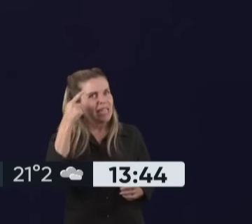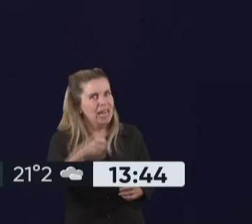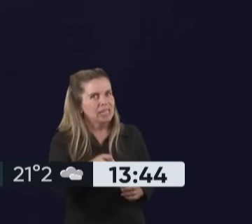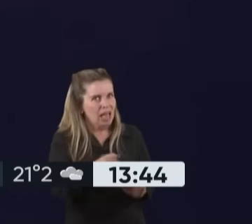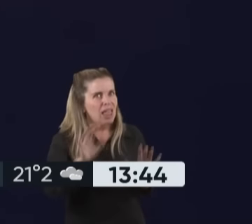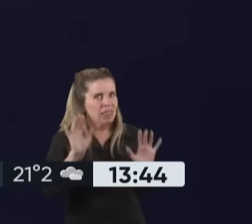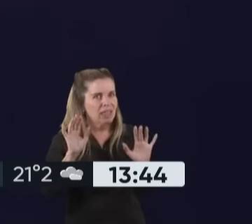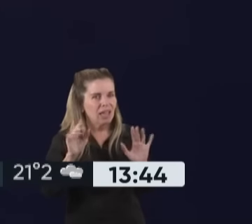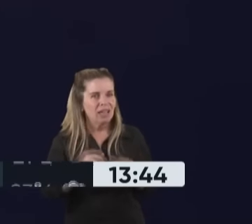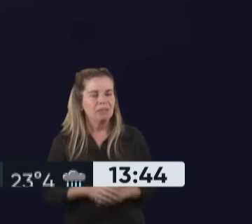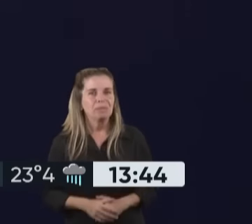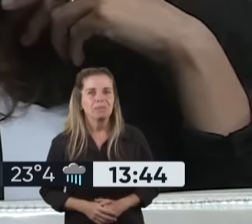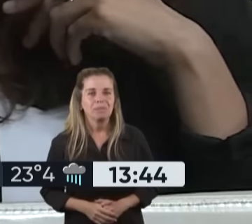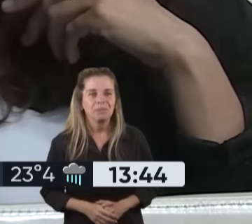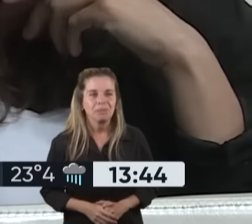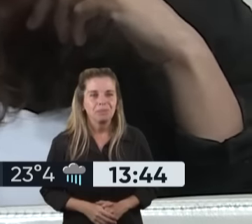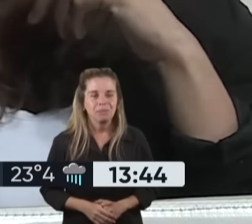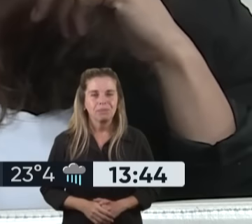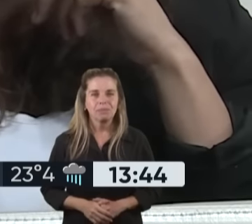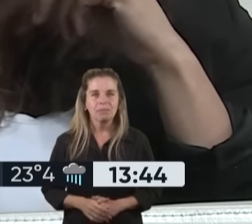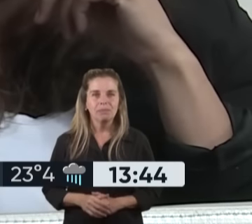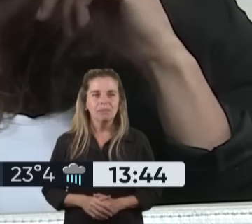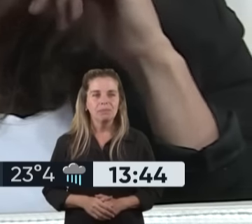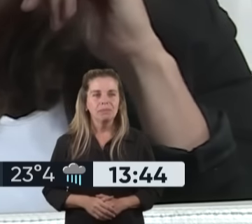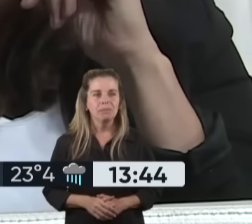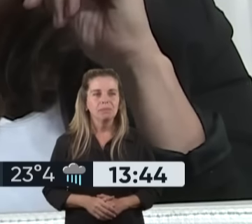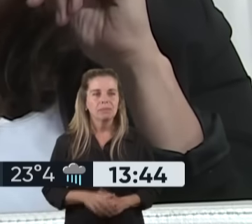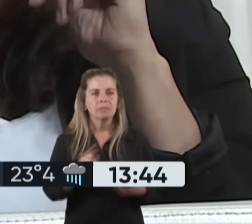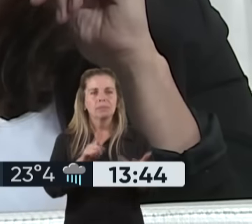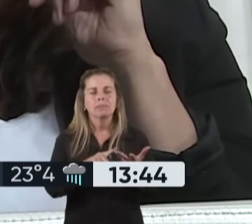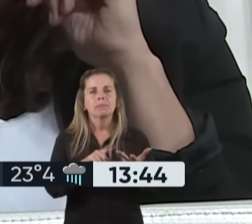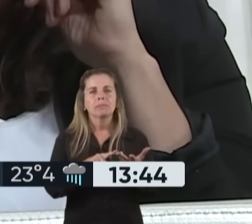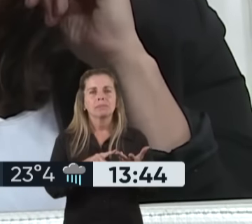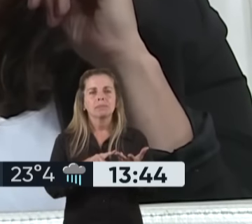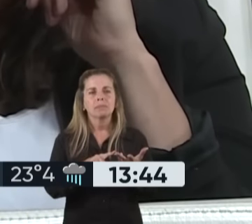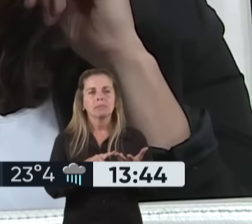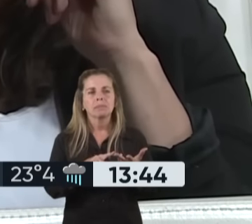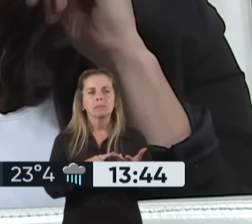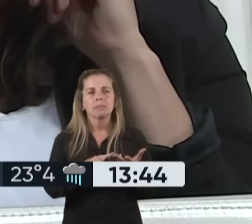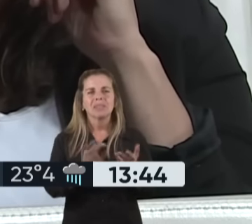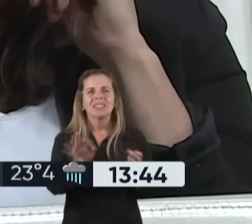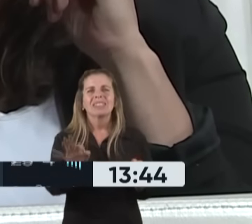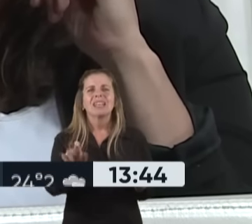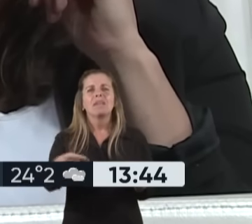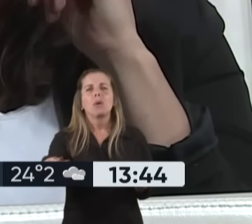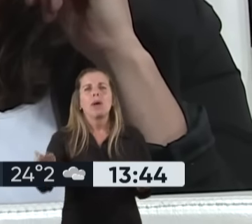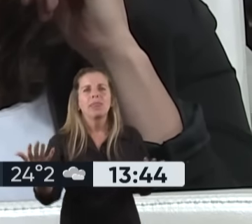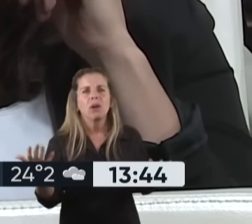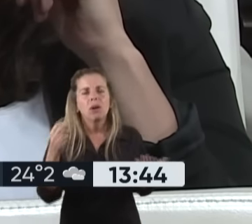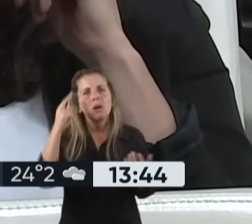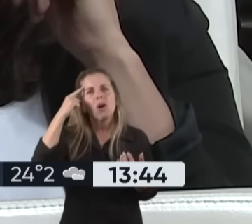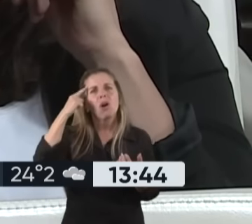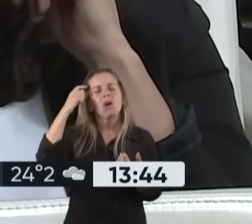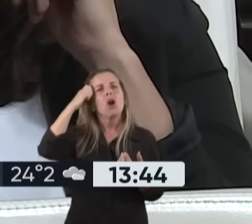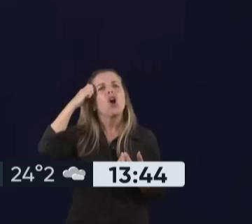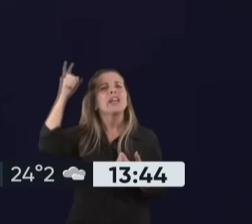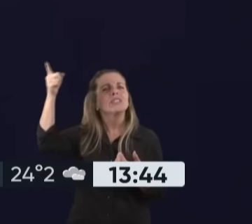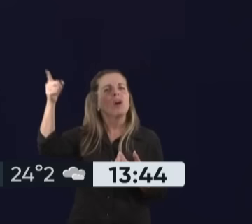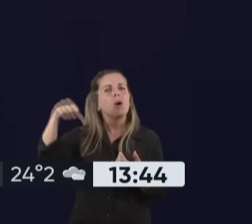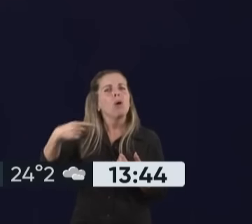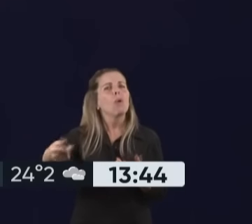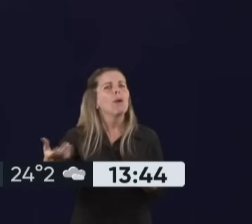La tengo que cobrar. Sí, una buena idea. Bien, ¿hay periodo claro de cuándo se va a tratar en el Congreso? Bueno, esto